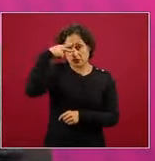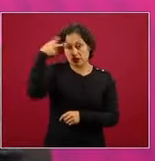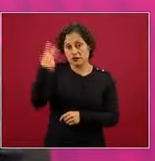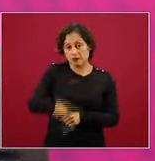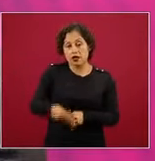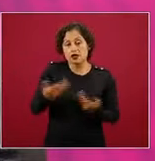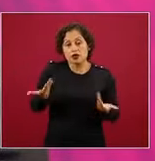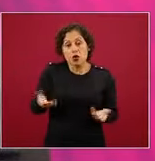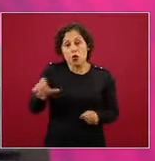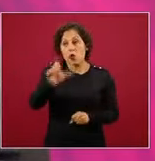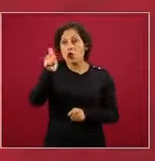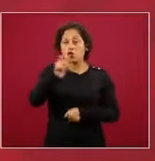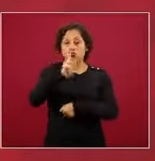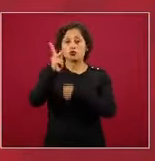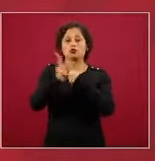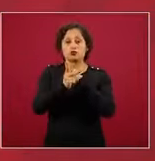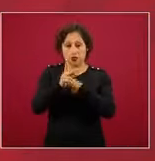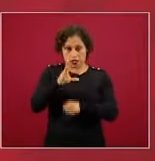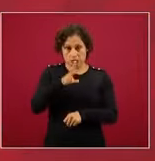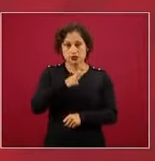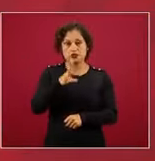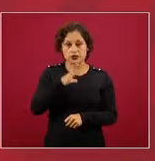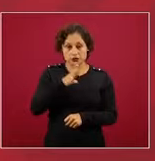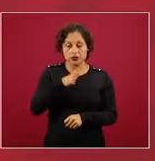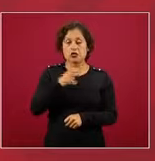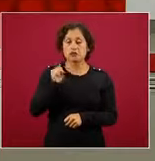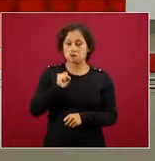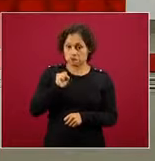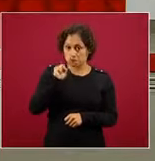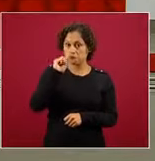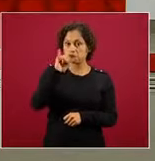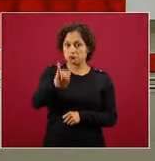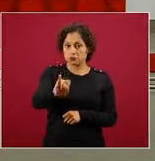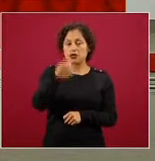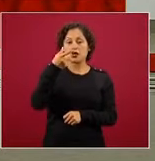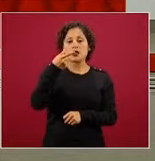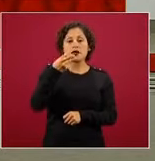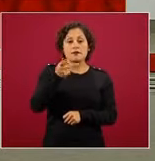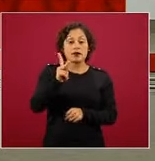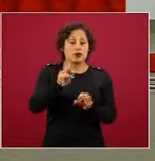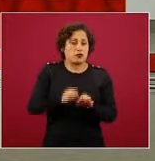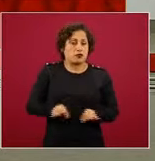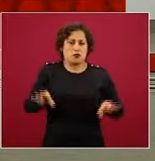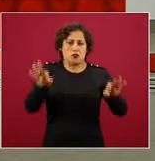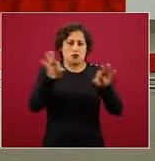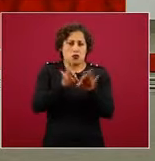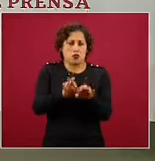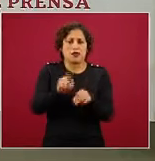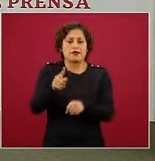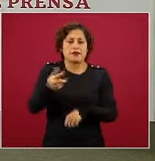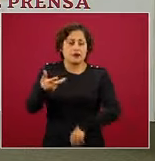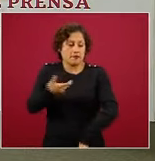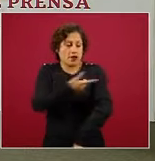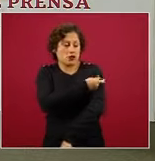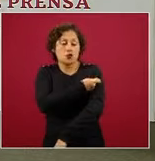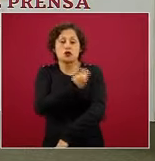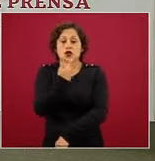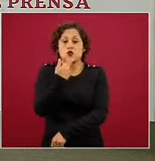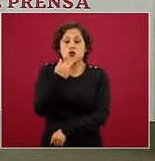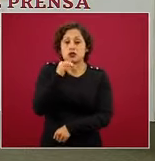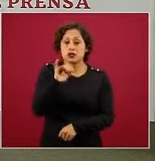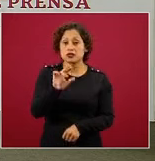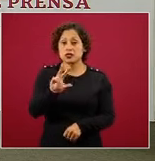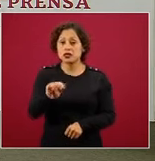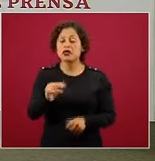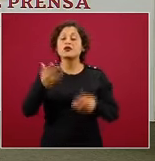diferentes países del mundo. Es importante que la vacuna lógicamente pueda ser probada, pero para que esto se lleve a cabo debe